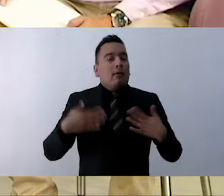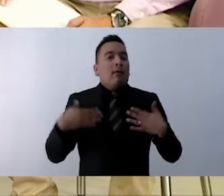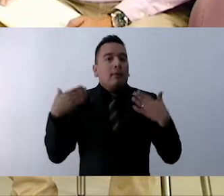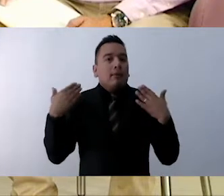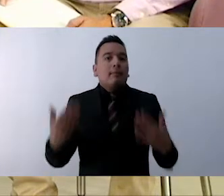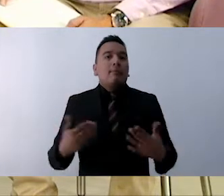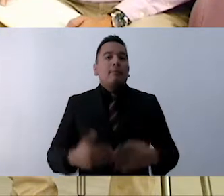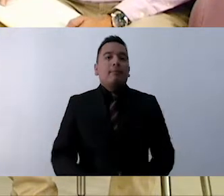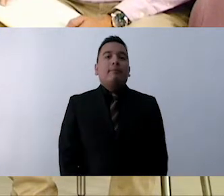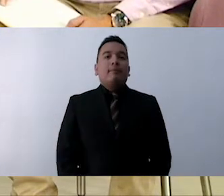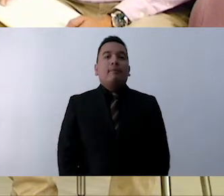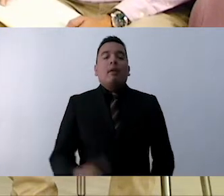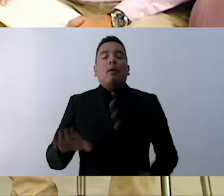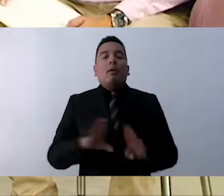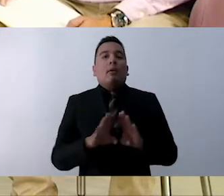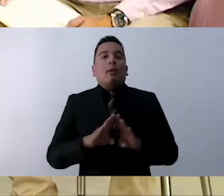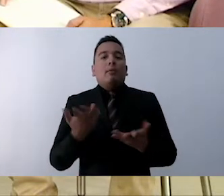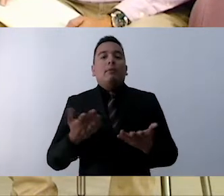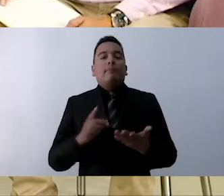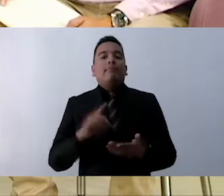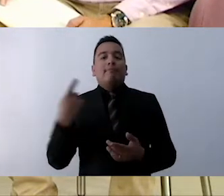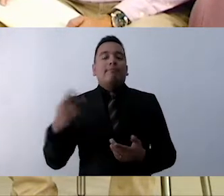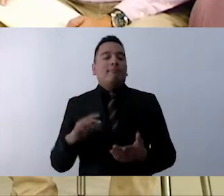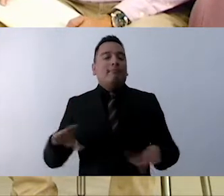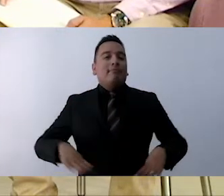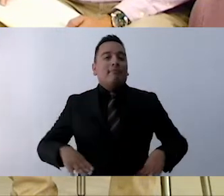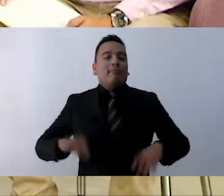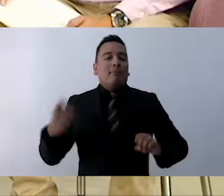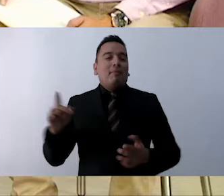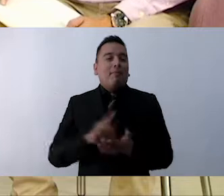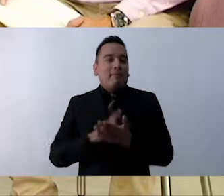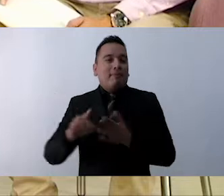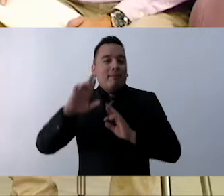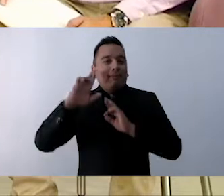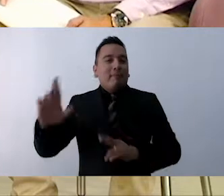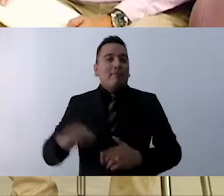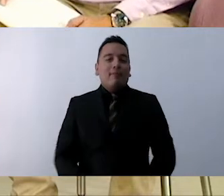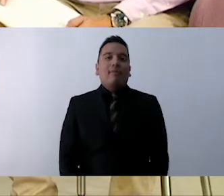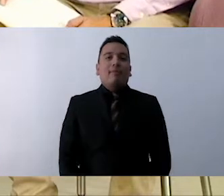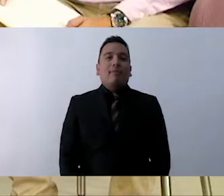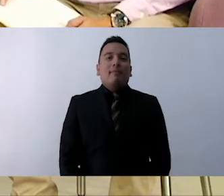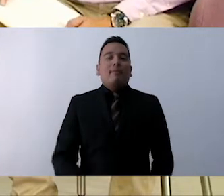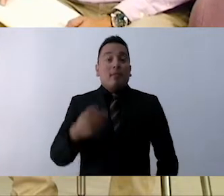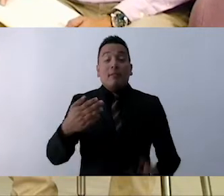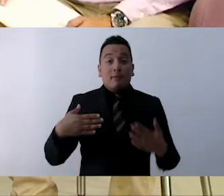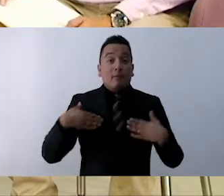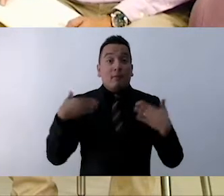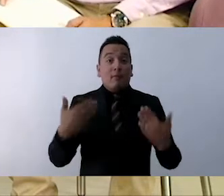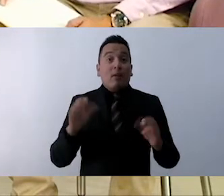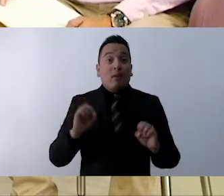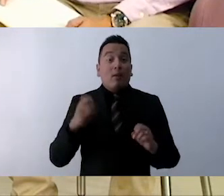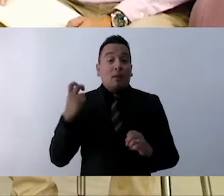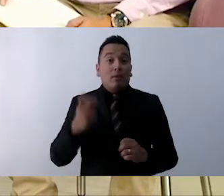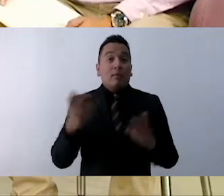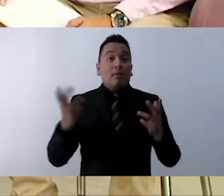que haya confianza en el Estado de Derecho, en los resultados y en las autoridades públicas electivas.